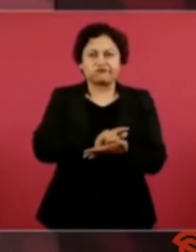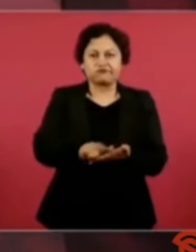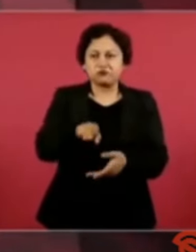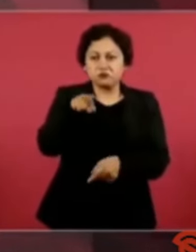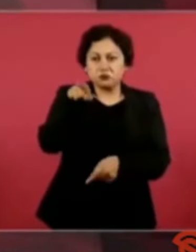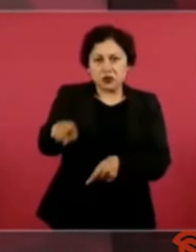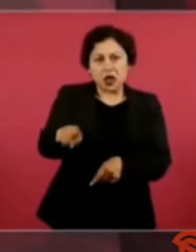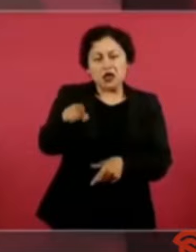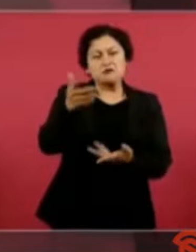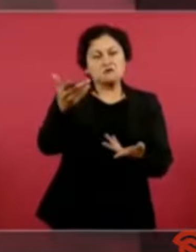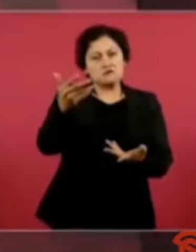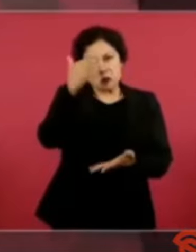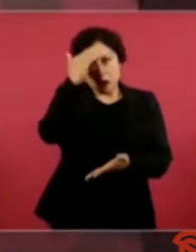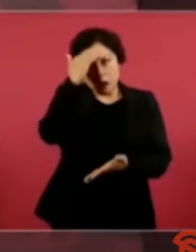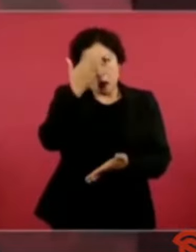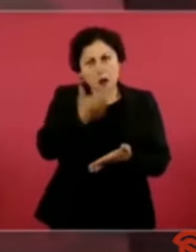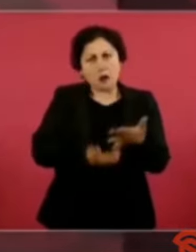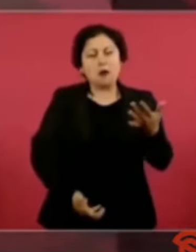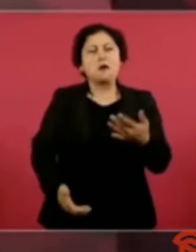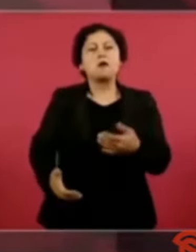católico, pero